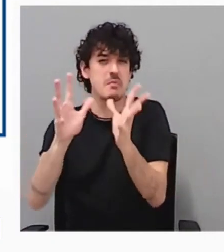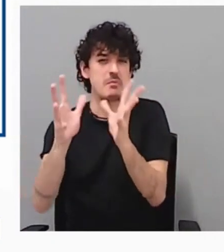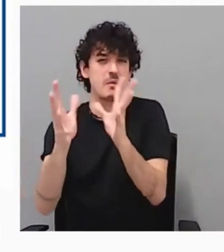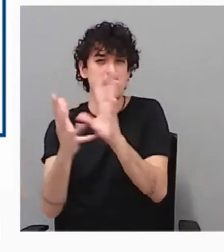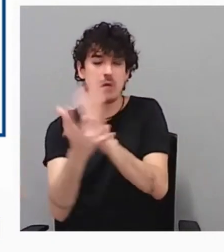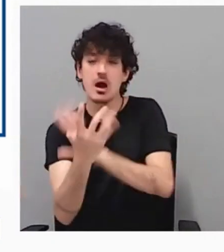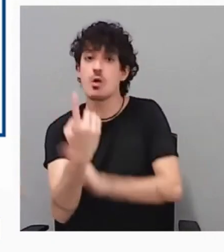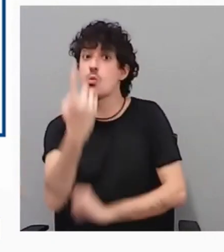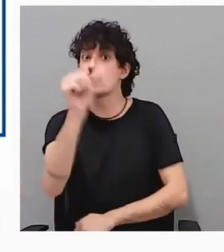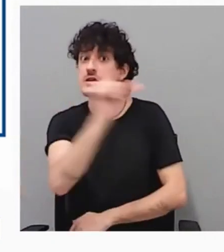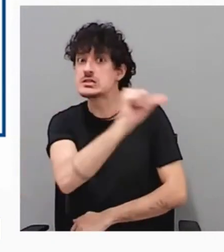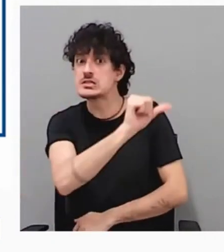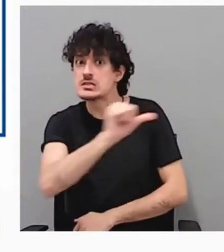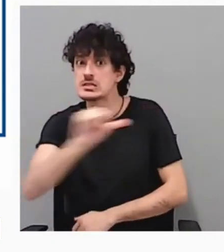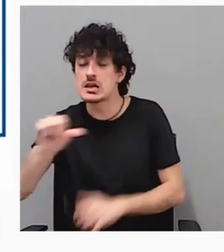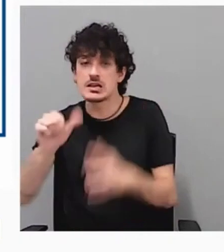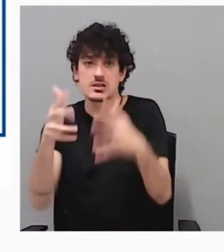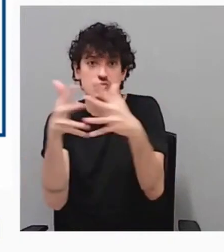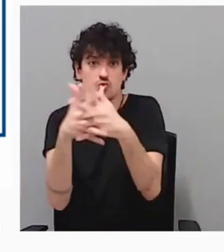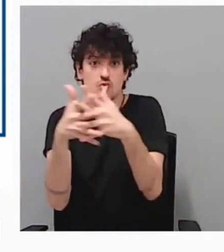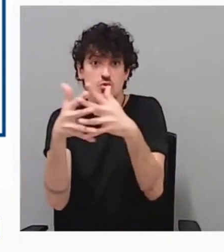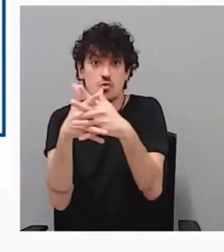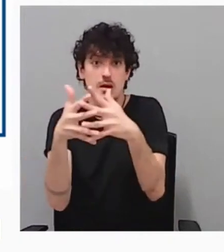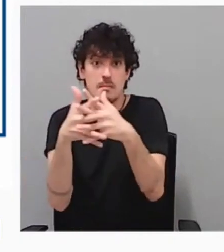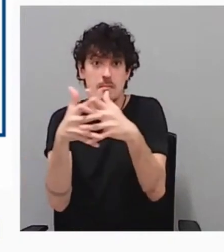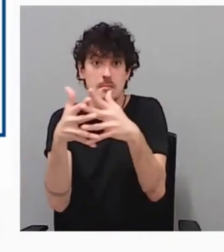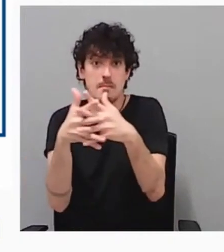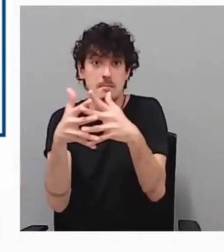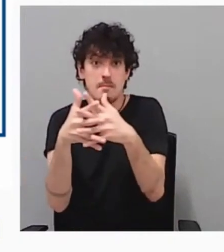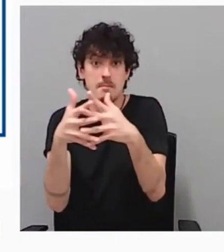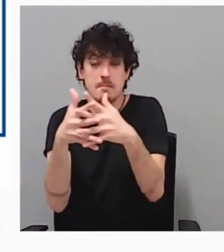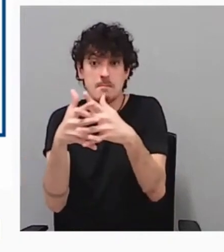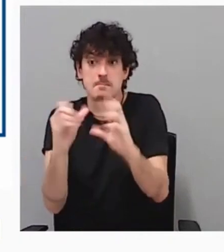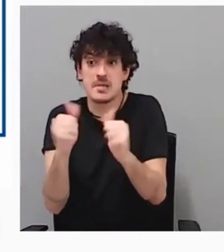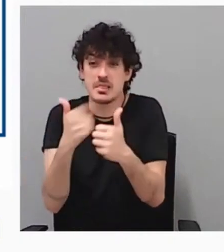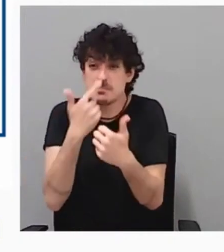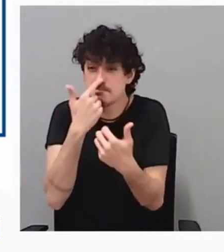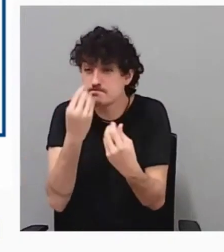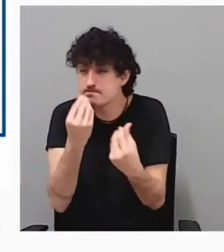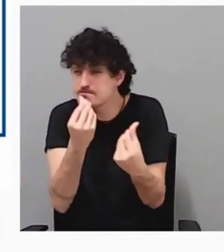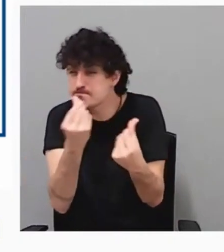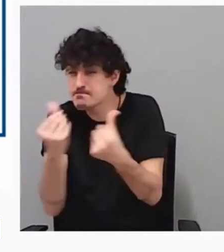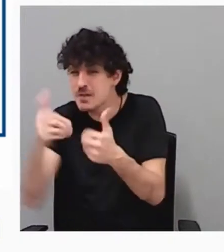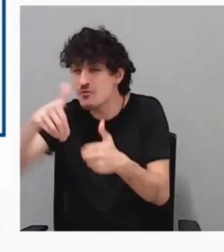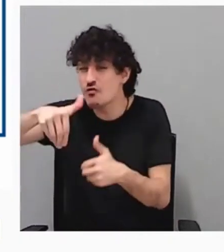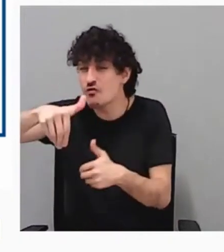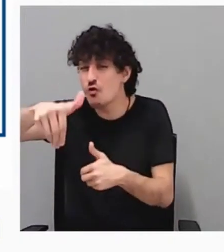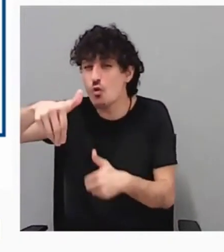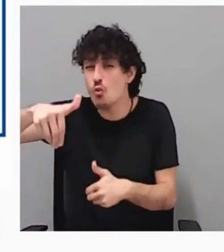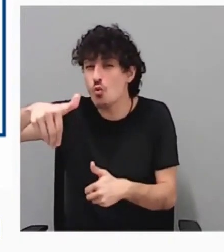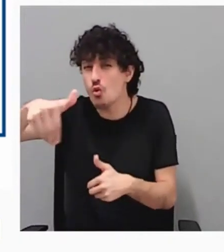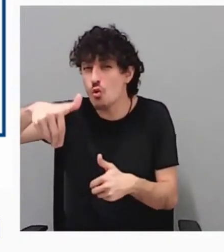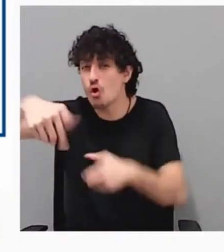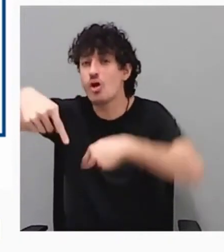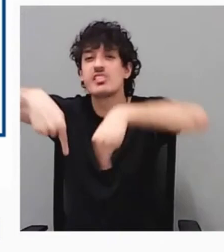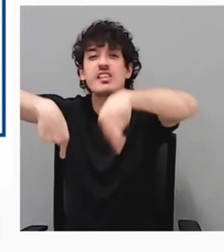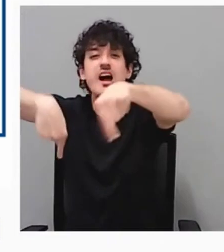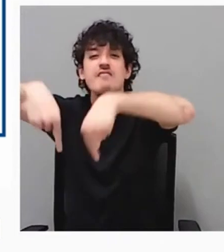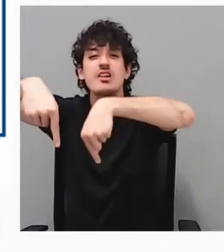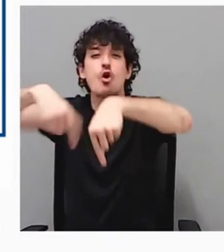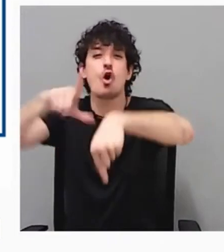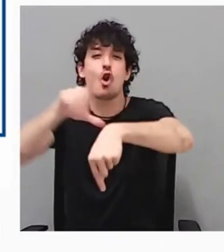estructura empieza a predecir el comportamiento del tráfico de Los Ángeles. Y es que aquí hay algo muy